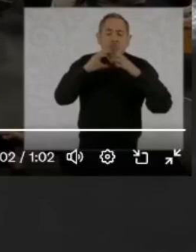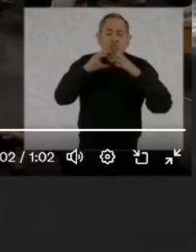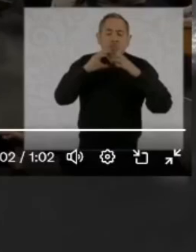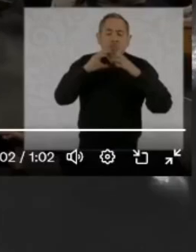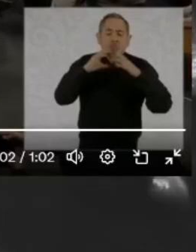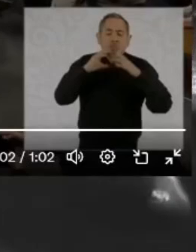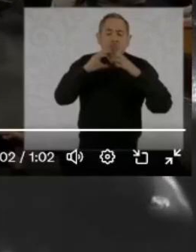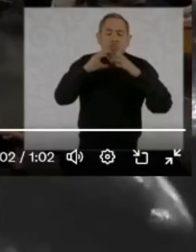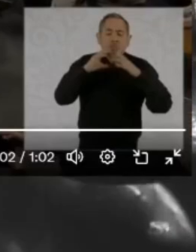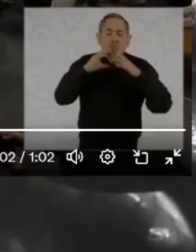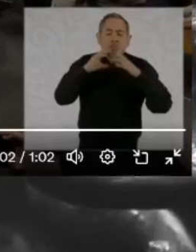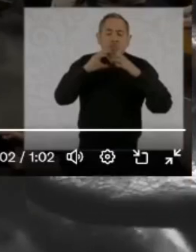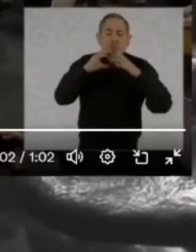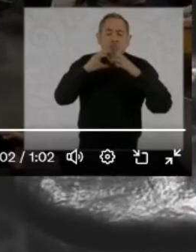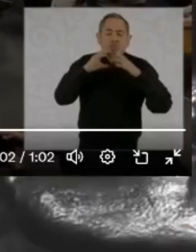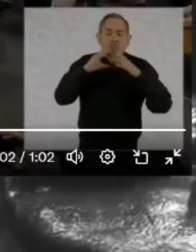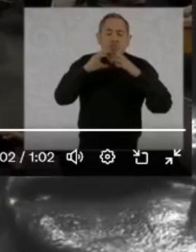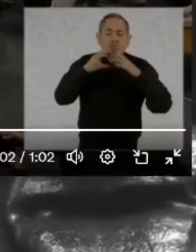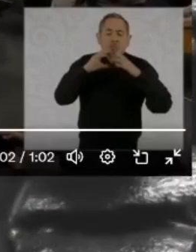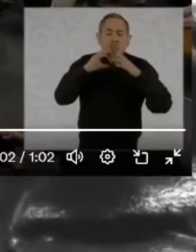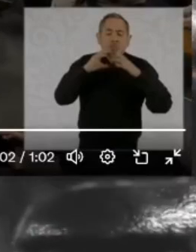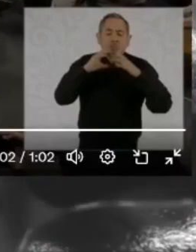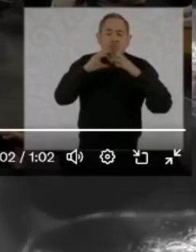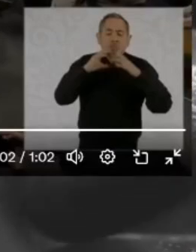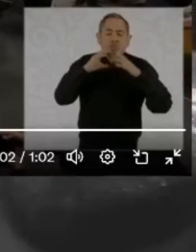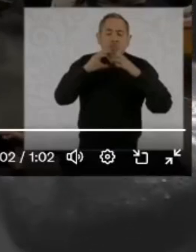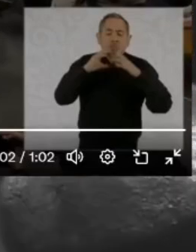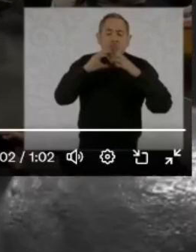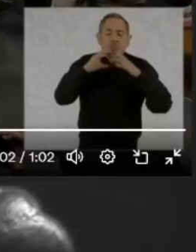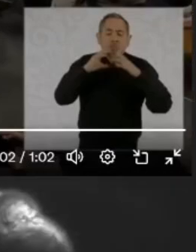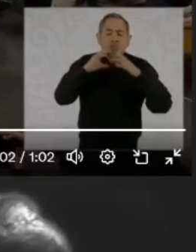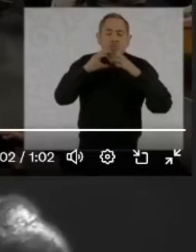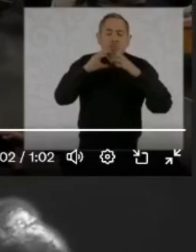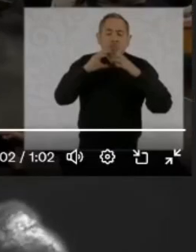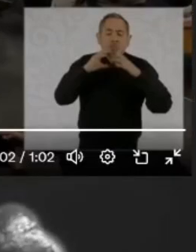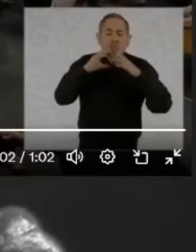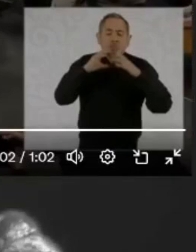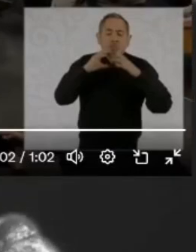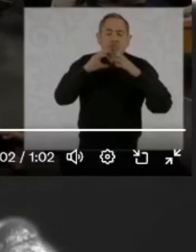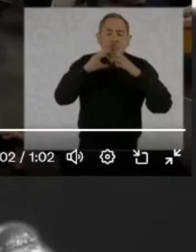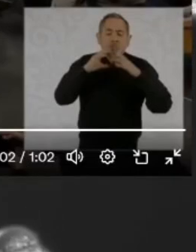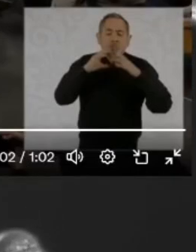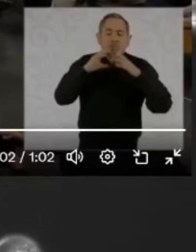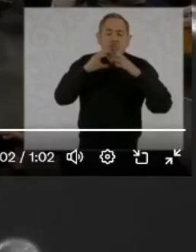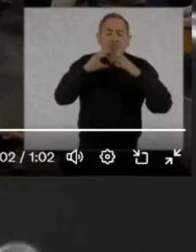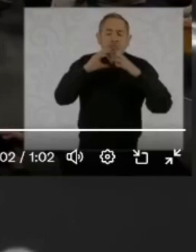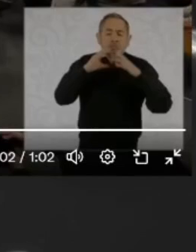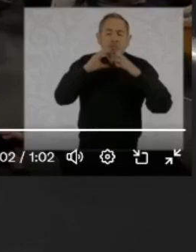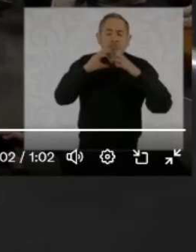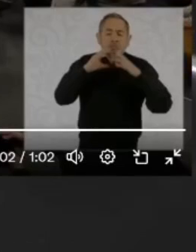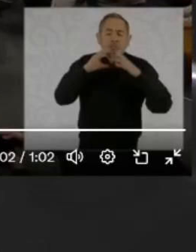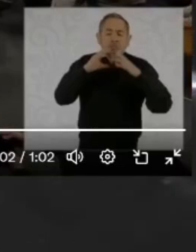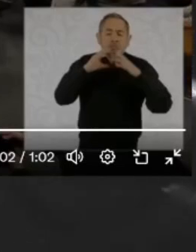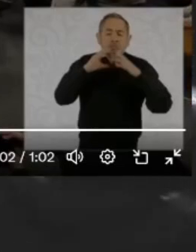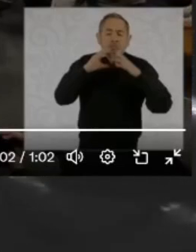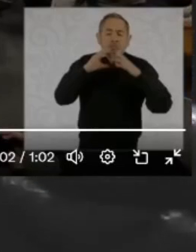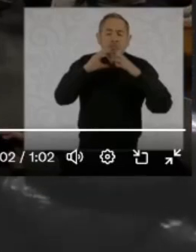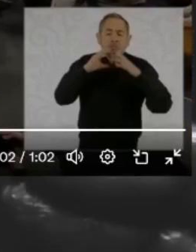ahí muy cerca del centro de Tlalpan. De ahí Eh,